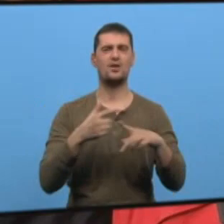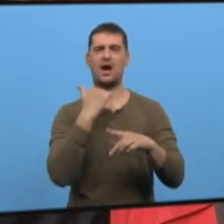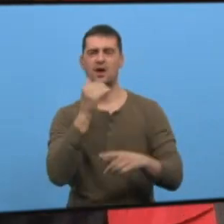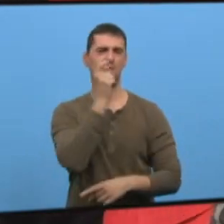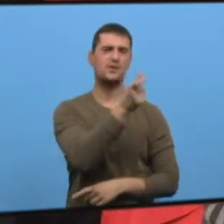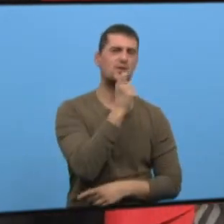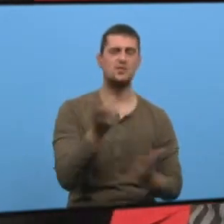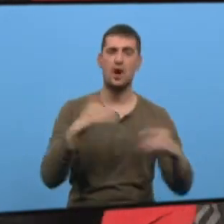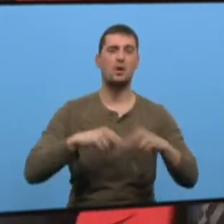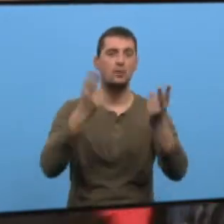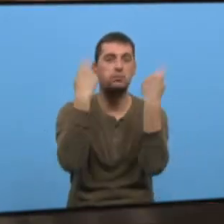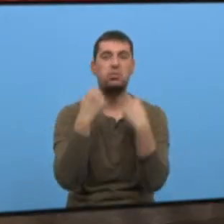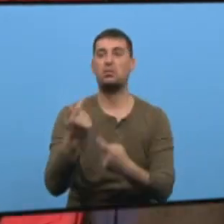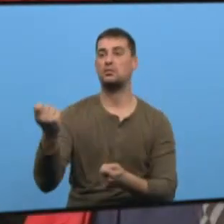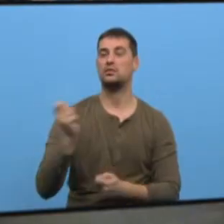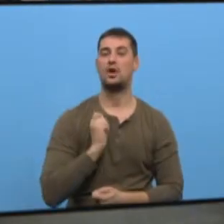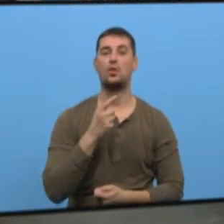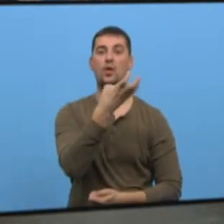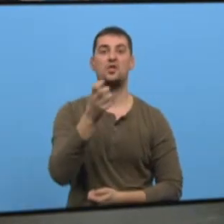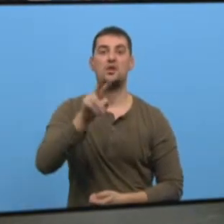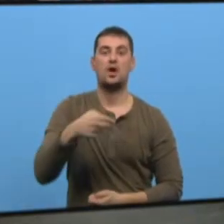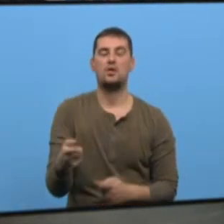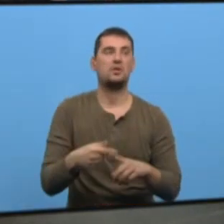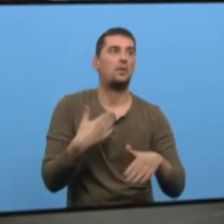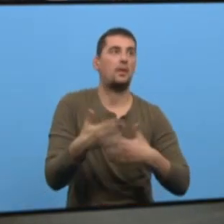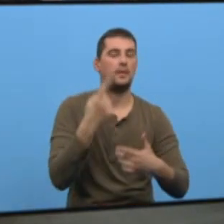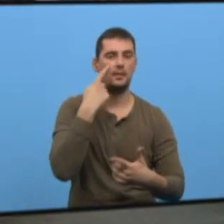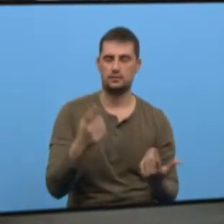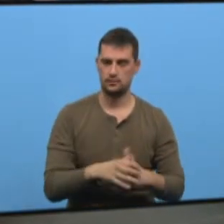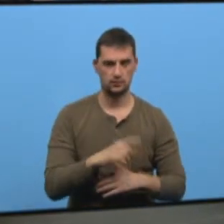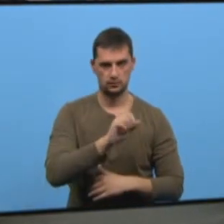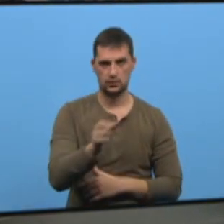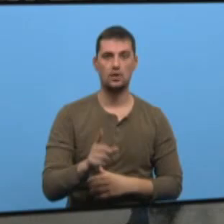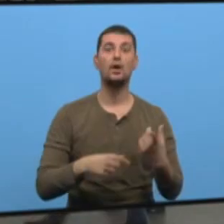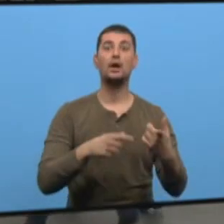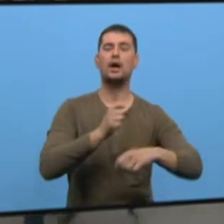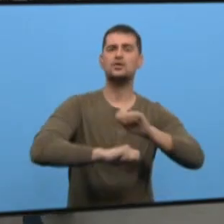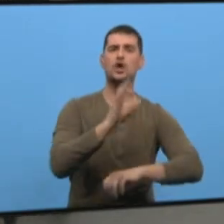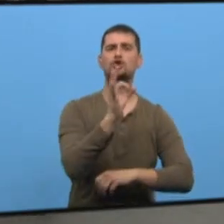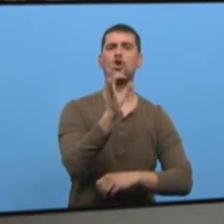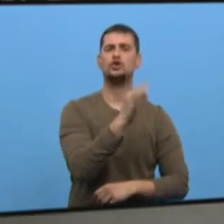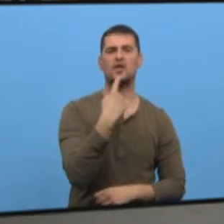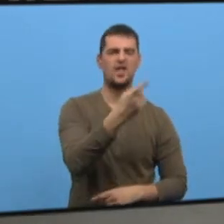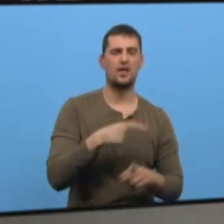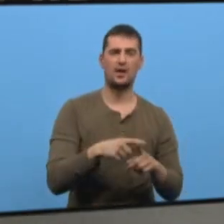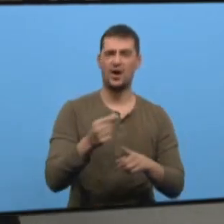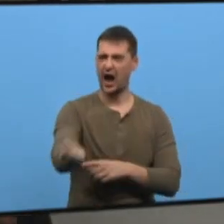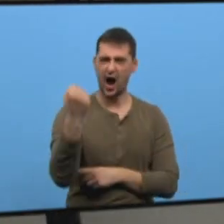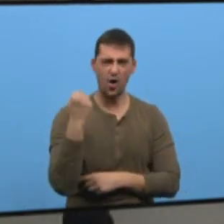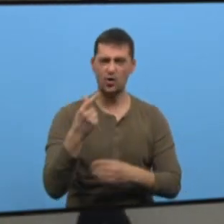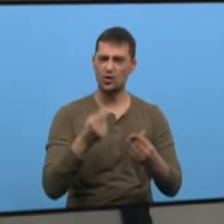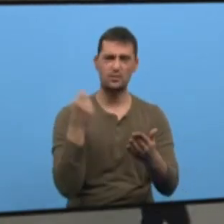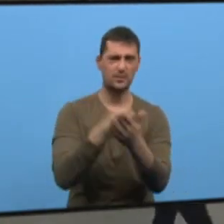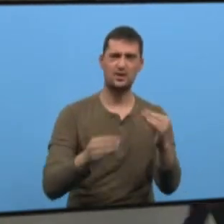nos 400 desde sanid pública aseguran que a medida supor aforro ningún debido aos